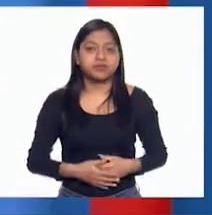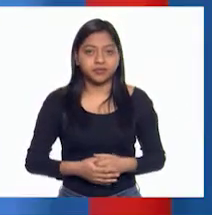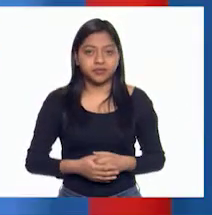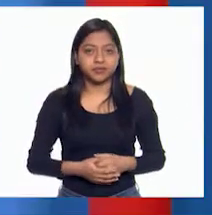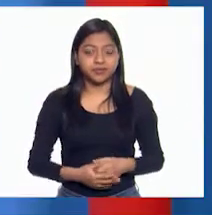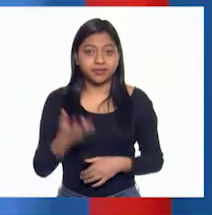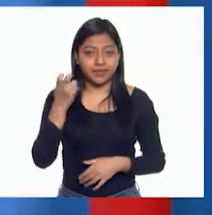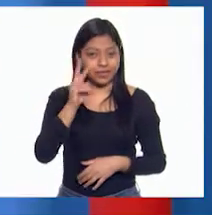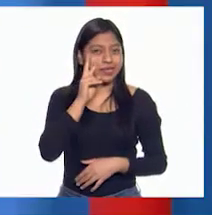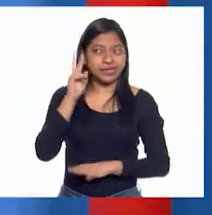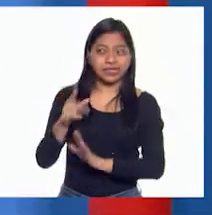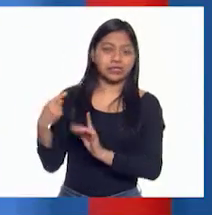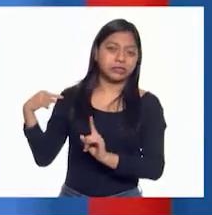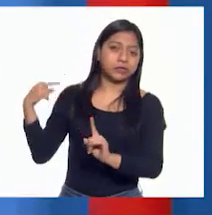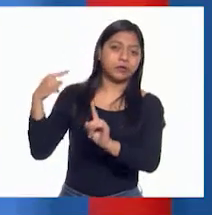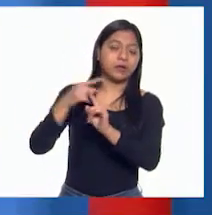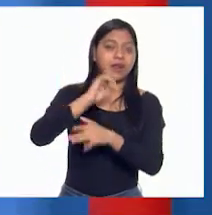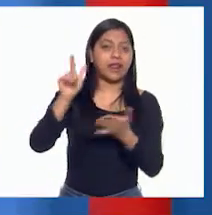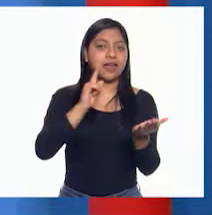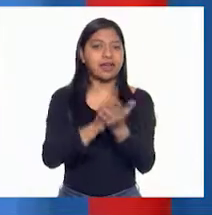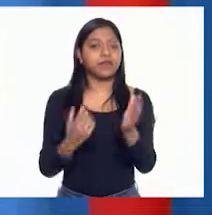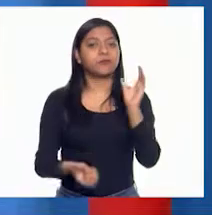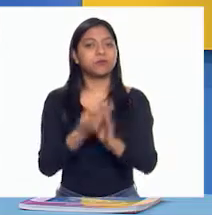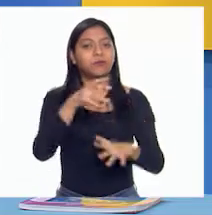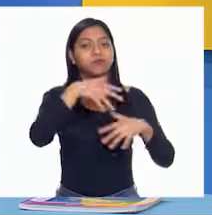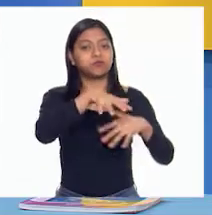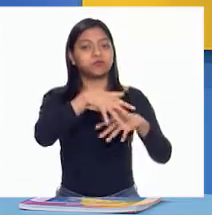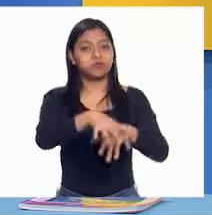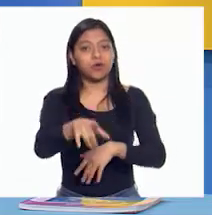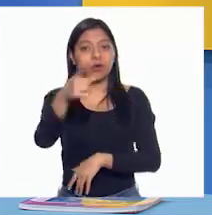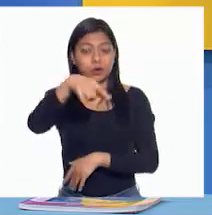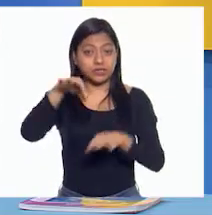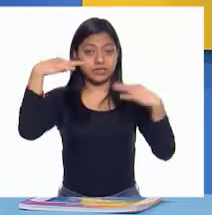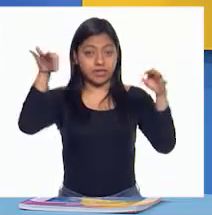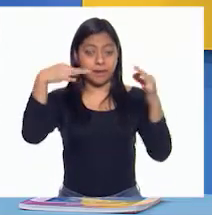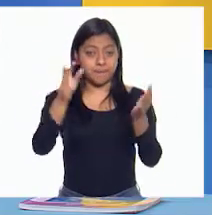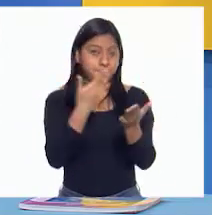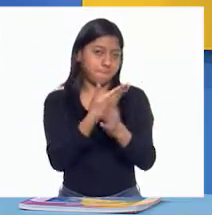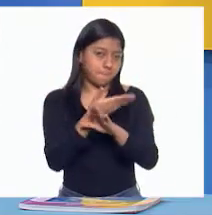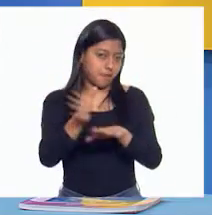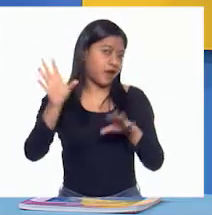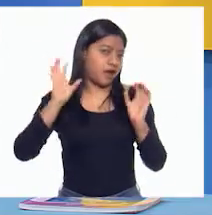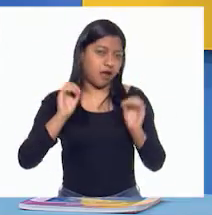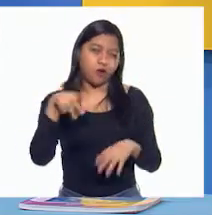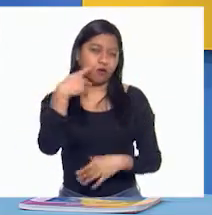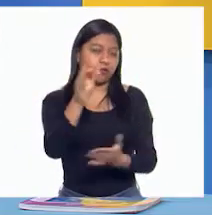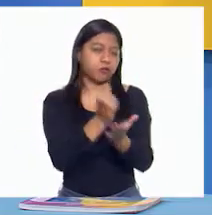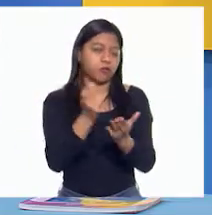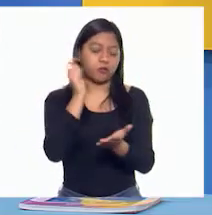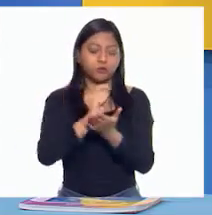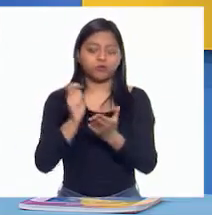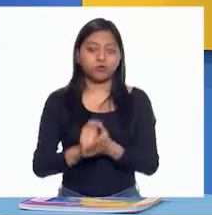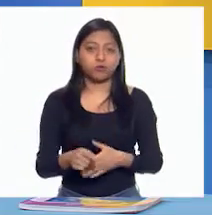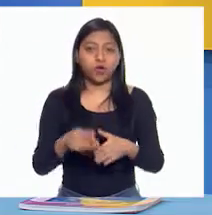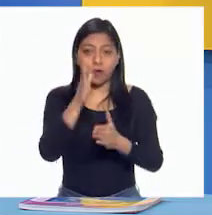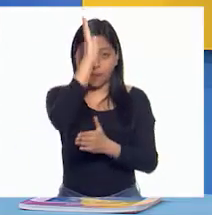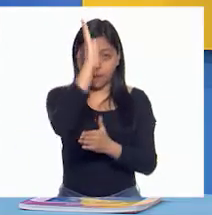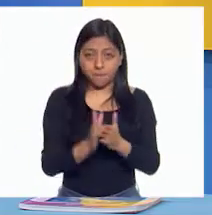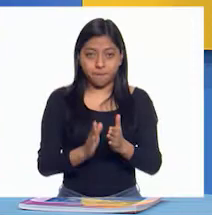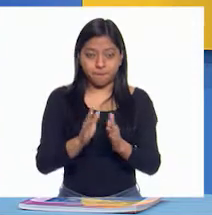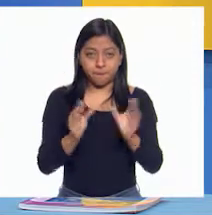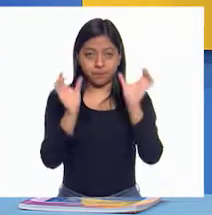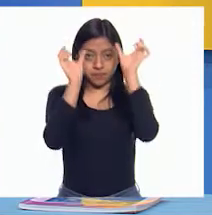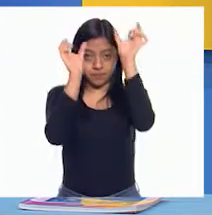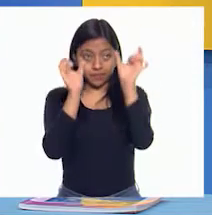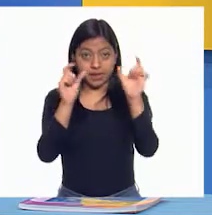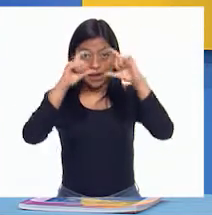Con esto que hemos visto sobre la Reforma Protestante, Tomen una hoja blanca o una hoja de su cuaderno y divídanla a la mitad. En